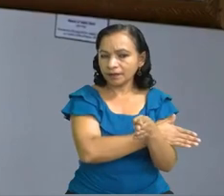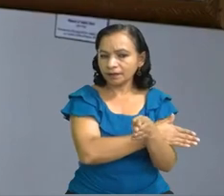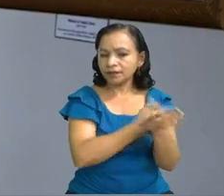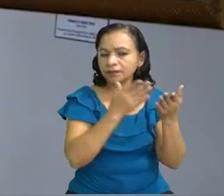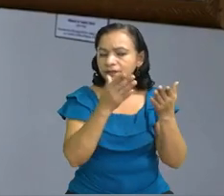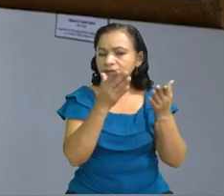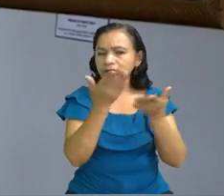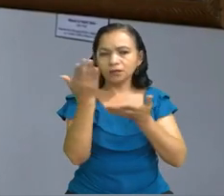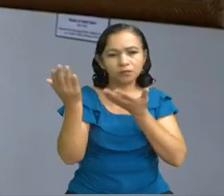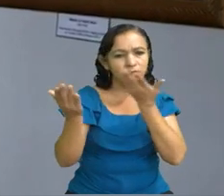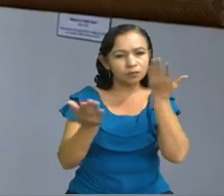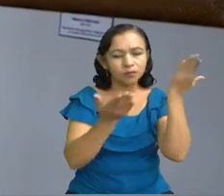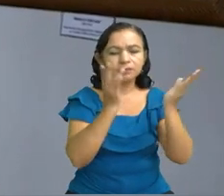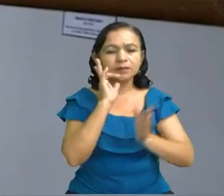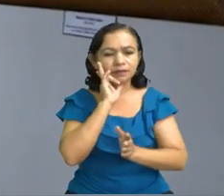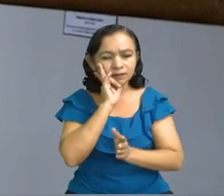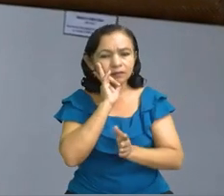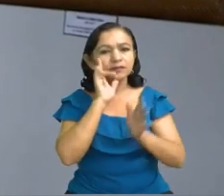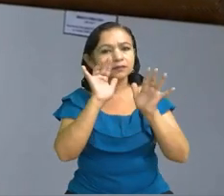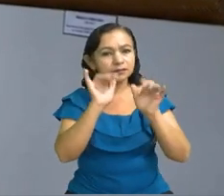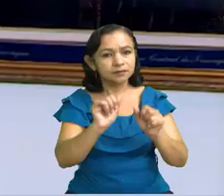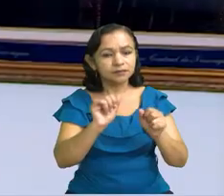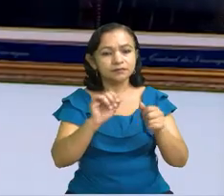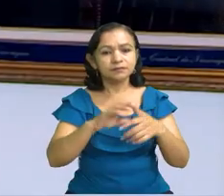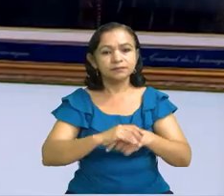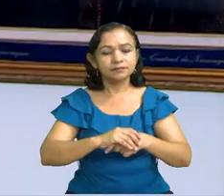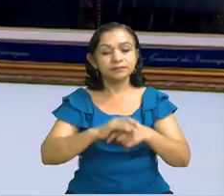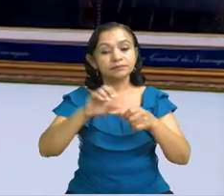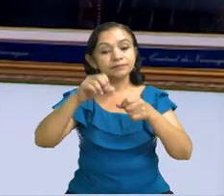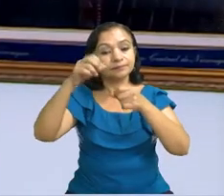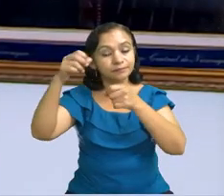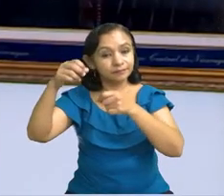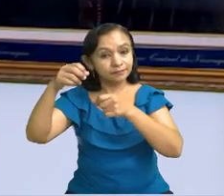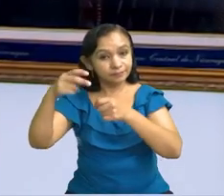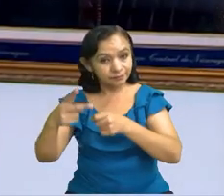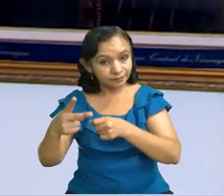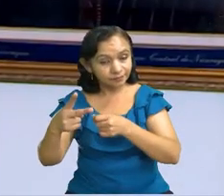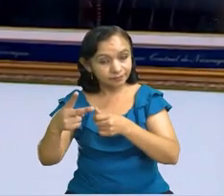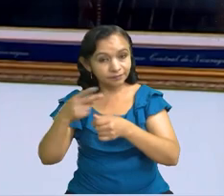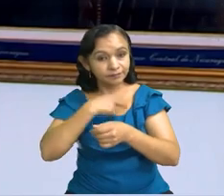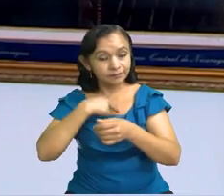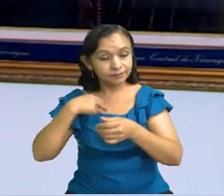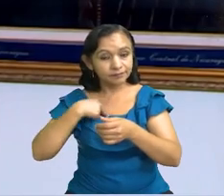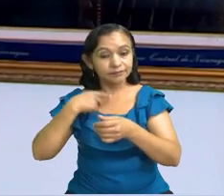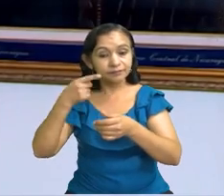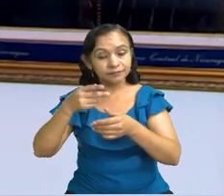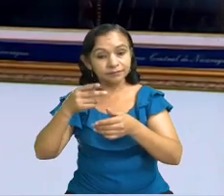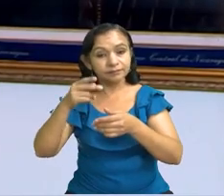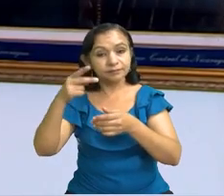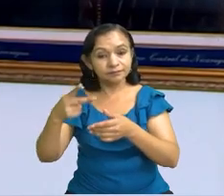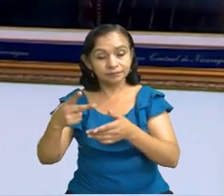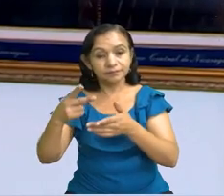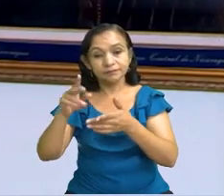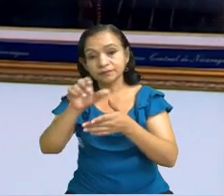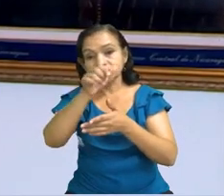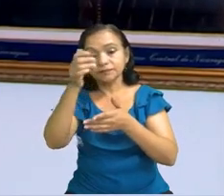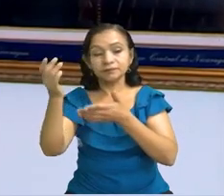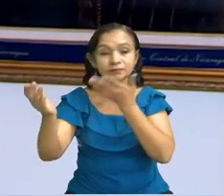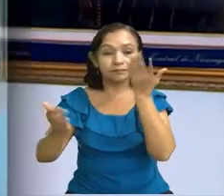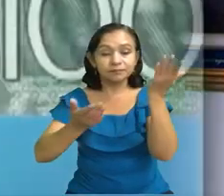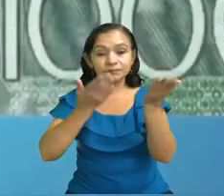antología poética de Rubén Darío y ahora en esta ocasión estaríamos completándola con el resto de